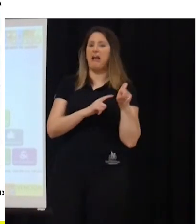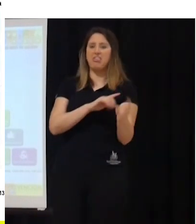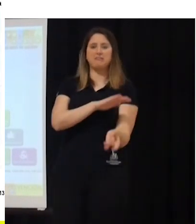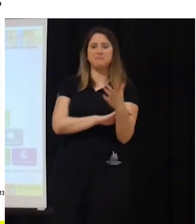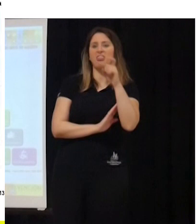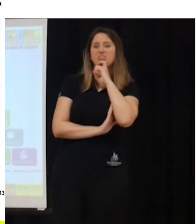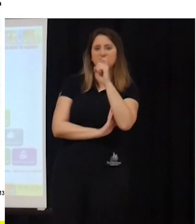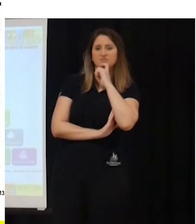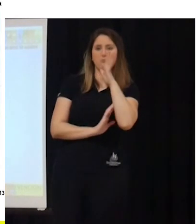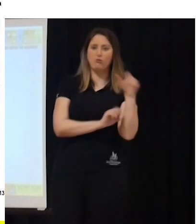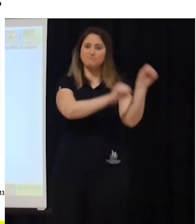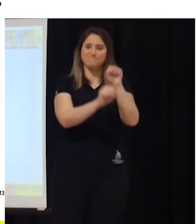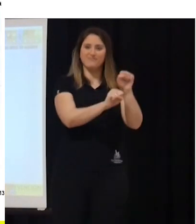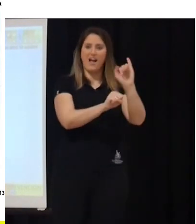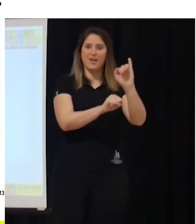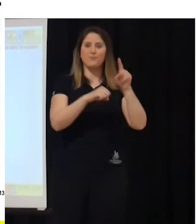perfecta.